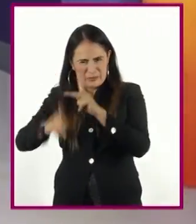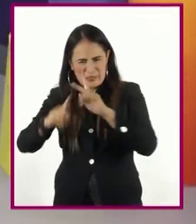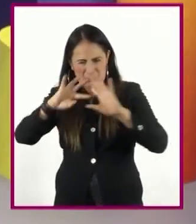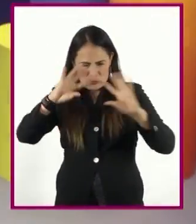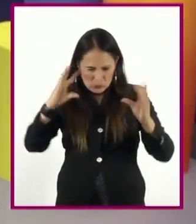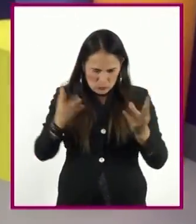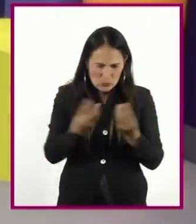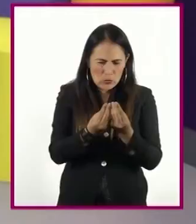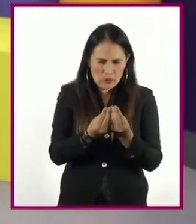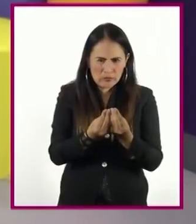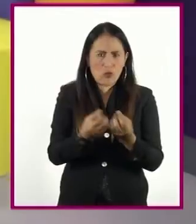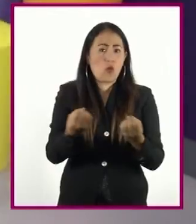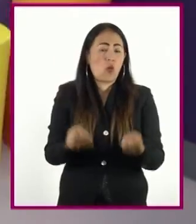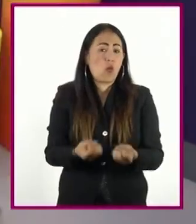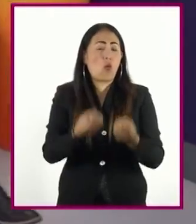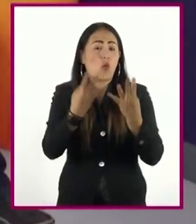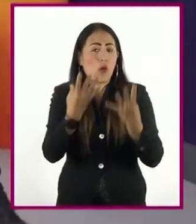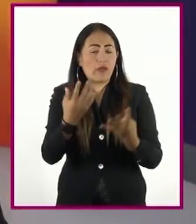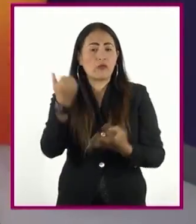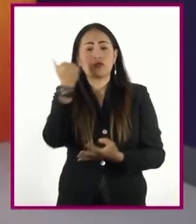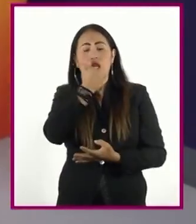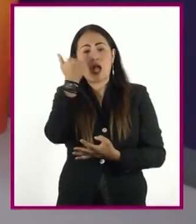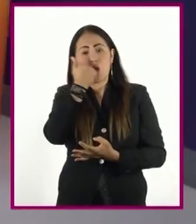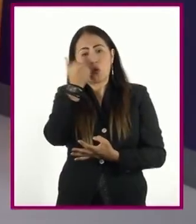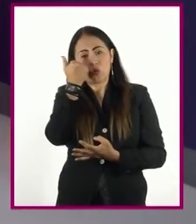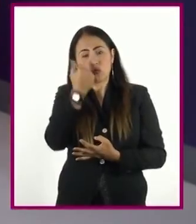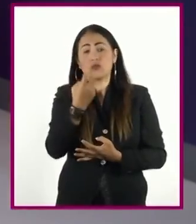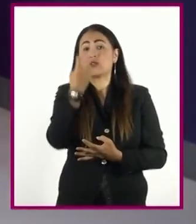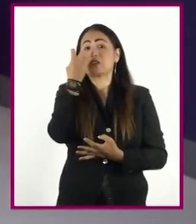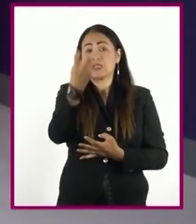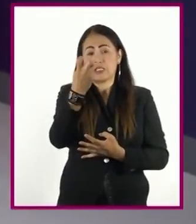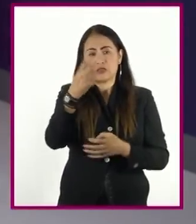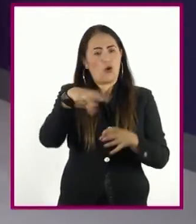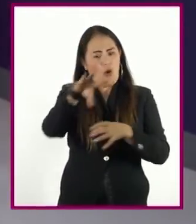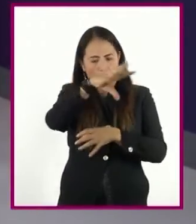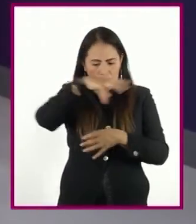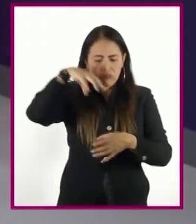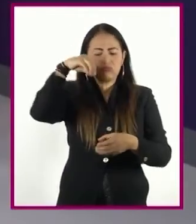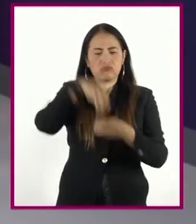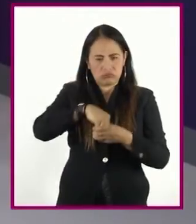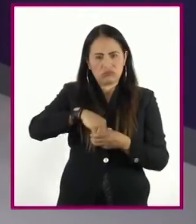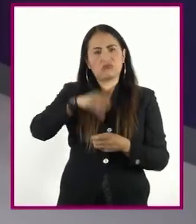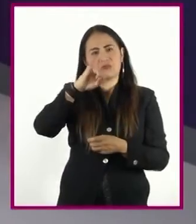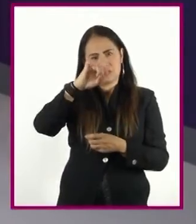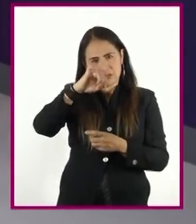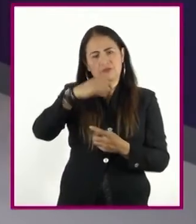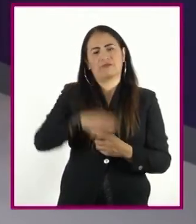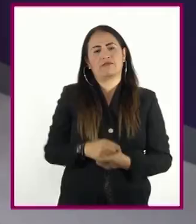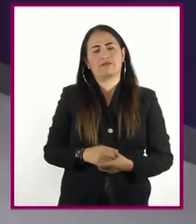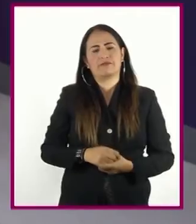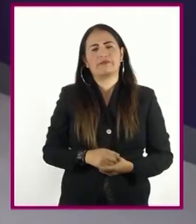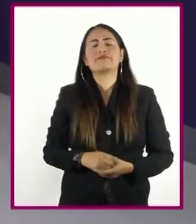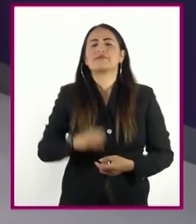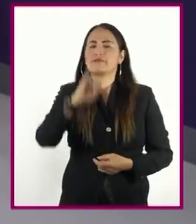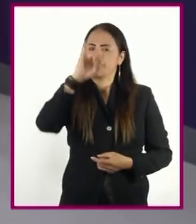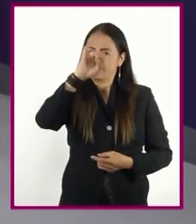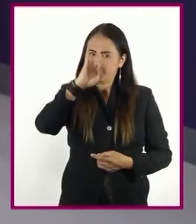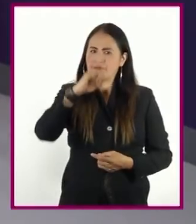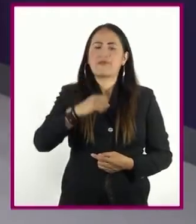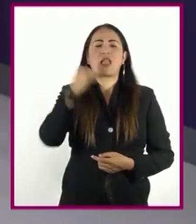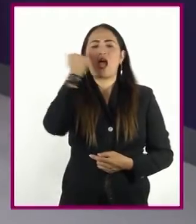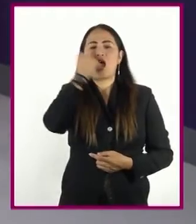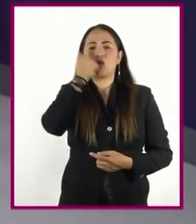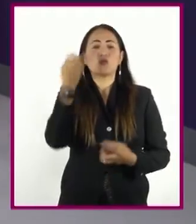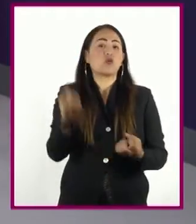es calcular el total de alumnos inscritos, ya que eso será nuestro total. Muy bien, Daniel. Calculemos el total